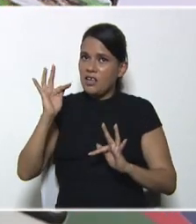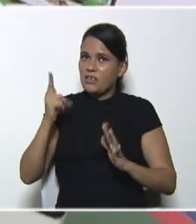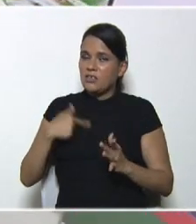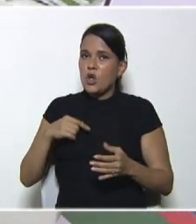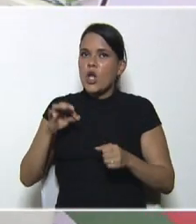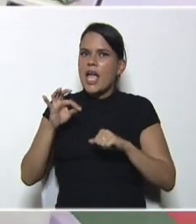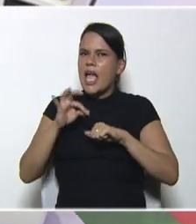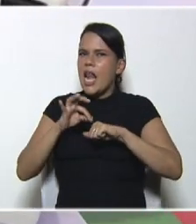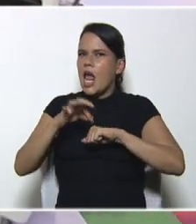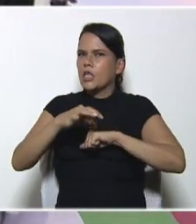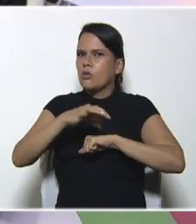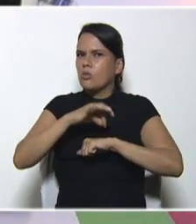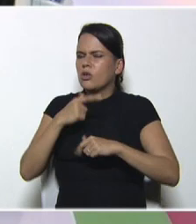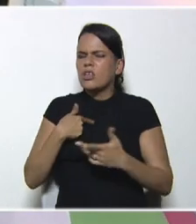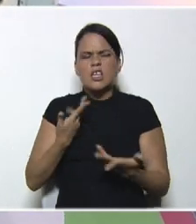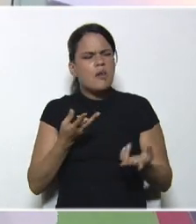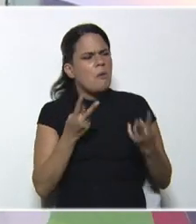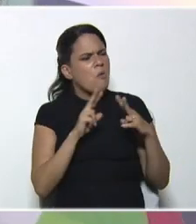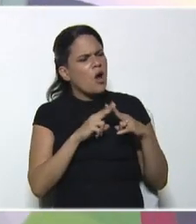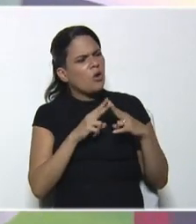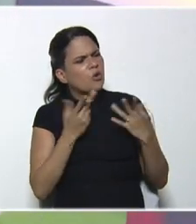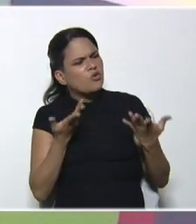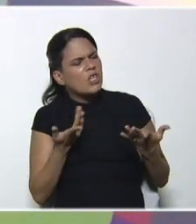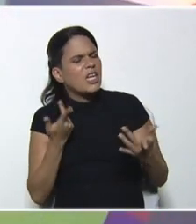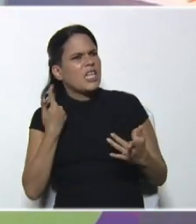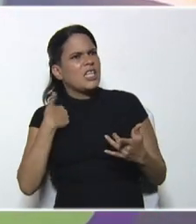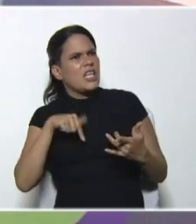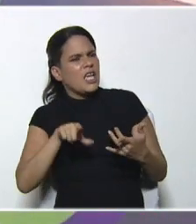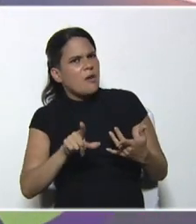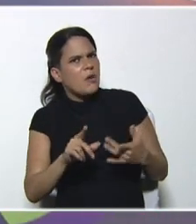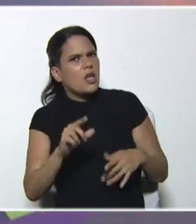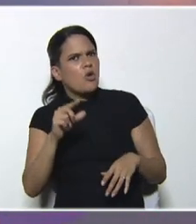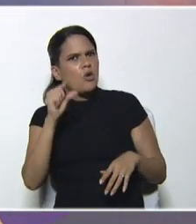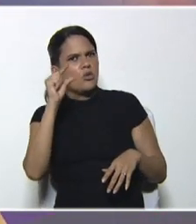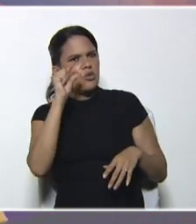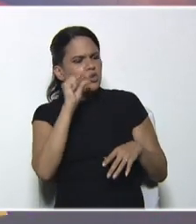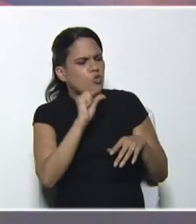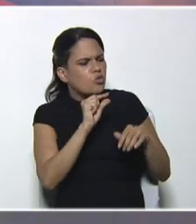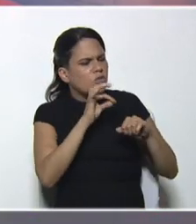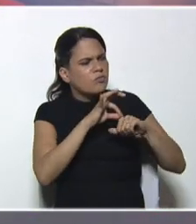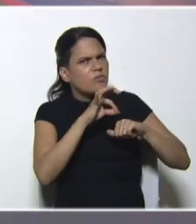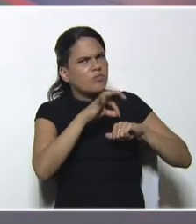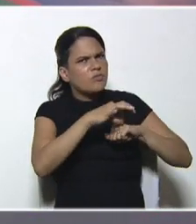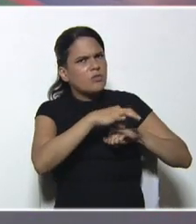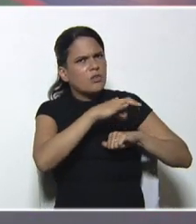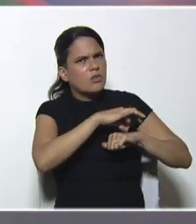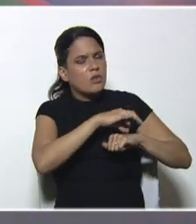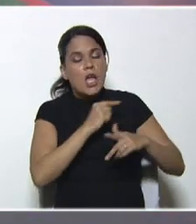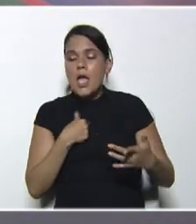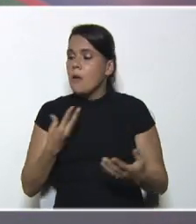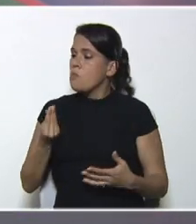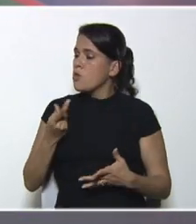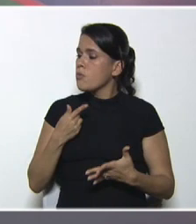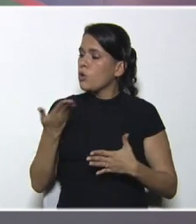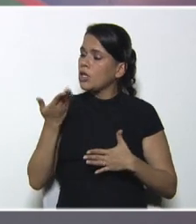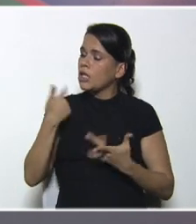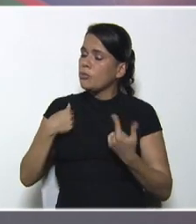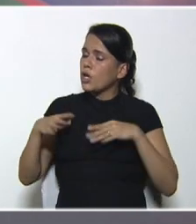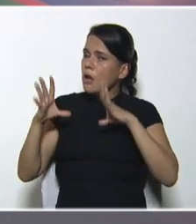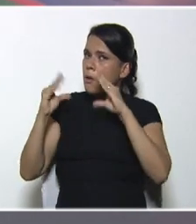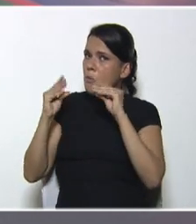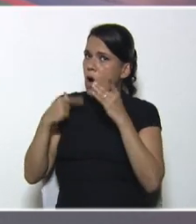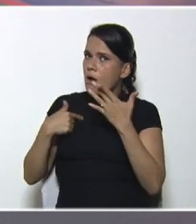a conocer exactamente? ¿Qué tiene que ver con las partículas subatómicas, por ejemplo, que es un tema que a mí me apasiona Claro, muchísimo? muy importante porque vamos a hablar sobre las